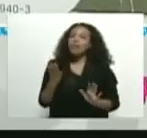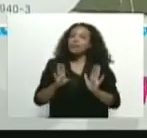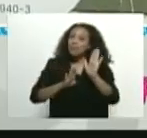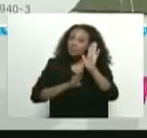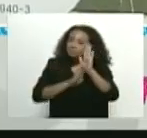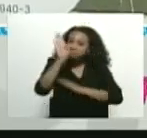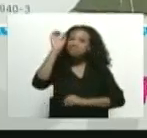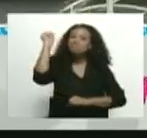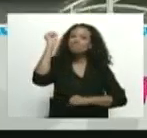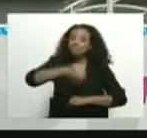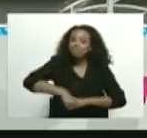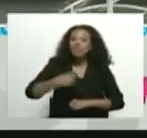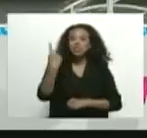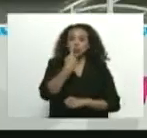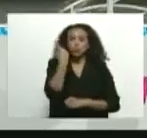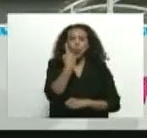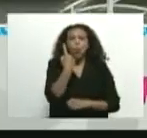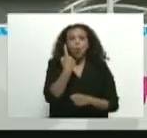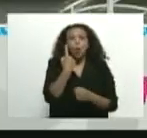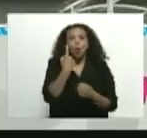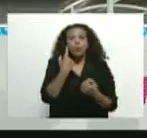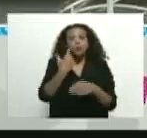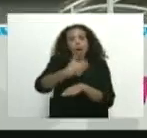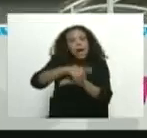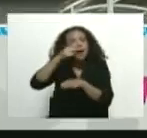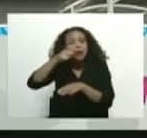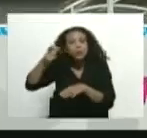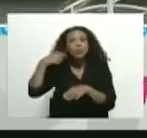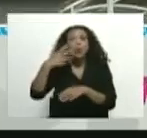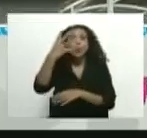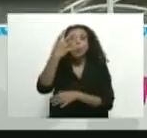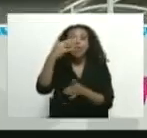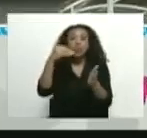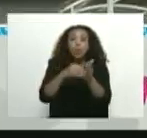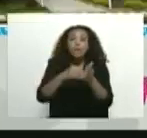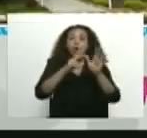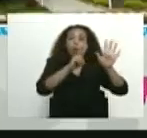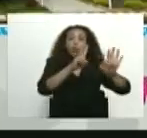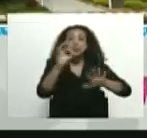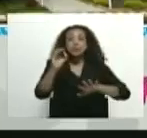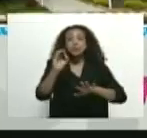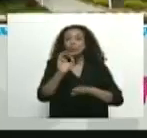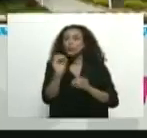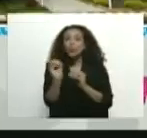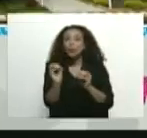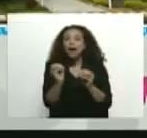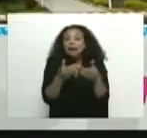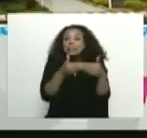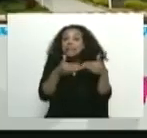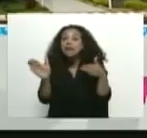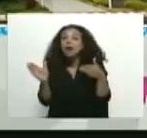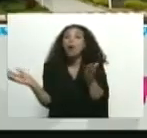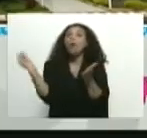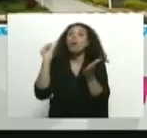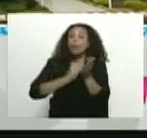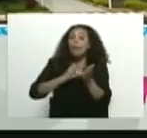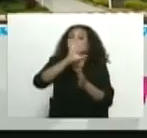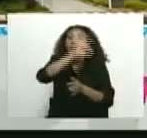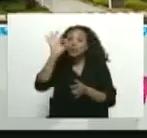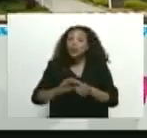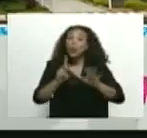marcha, no solo que salimos de la cosecha 41.870, sino que ya estamos retomando y vamos